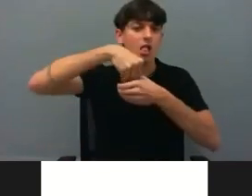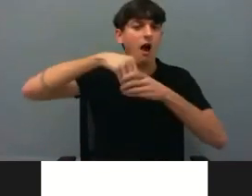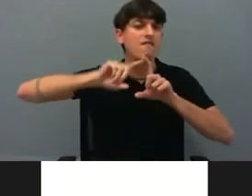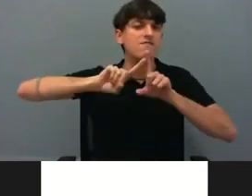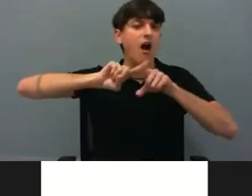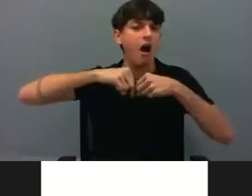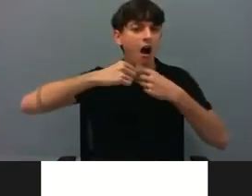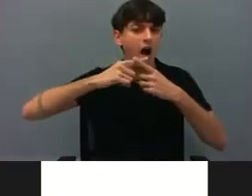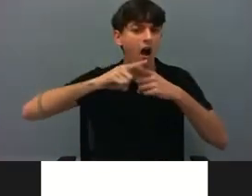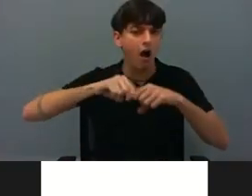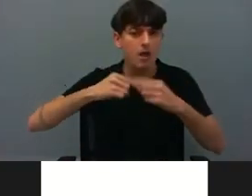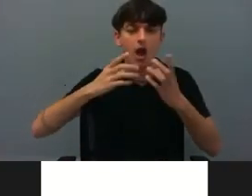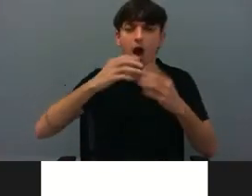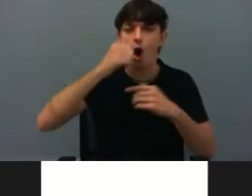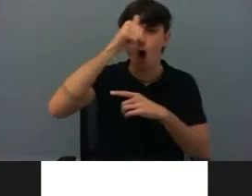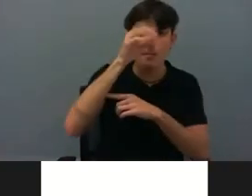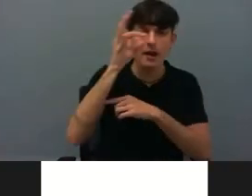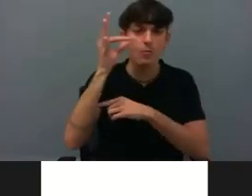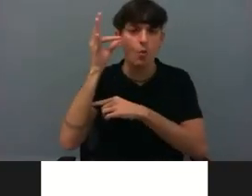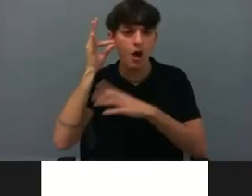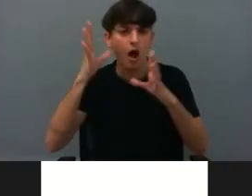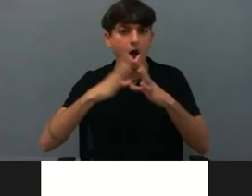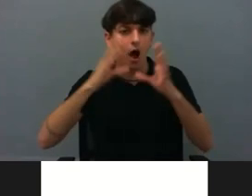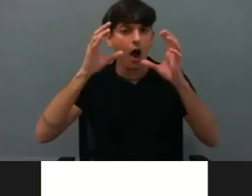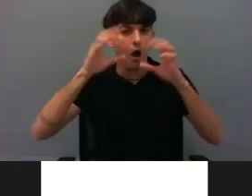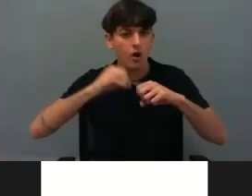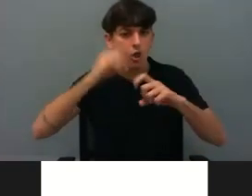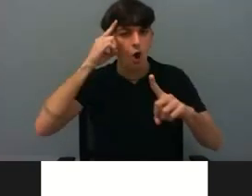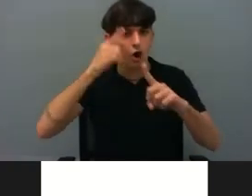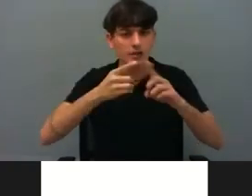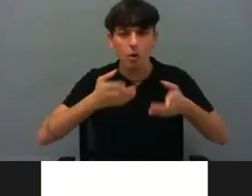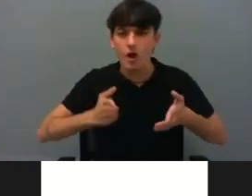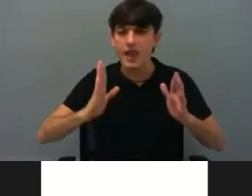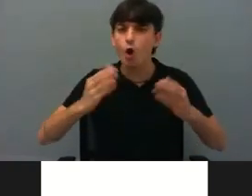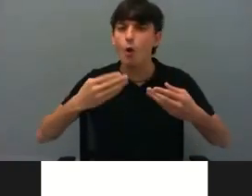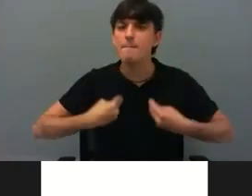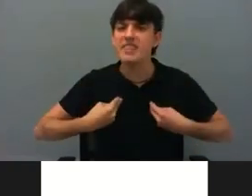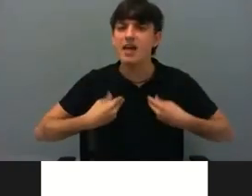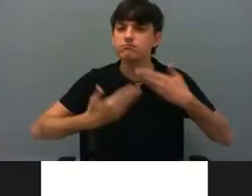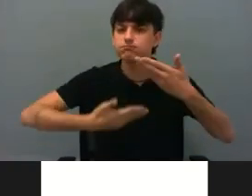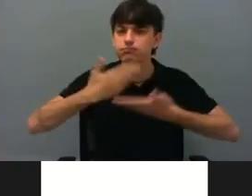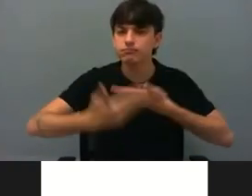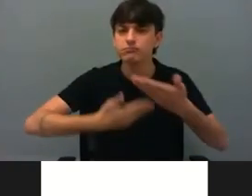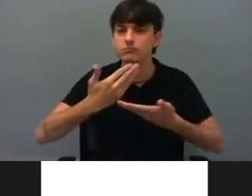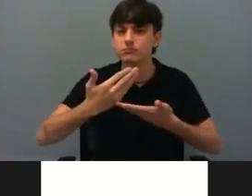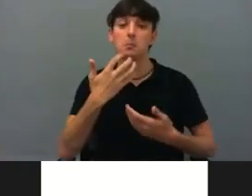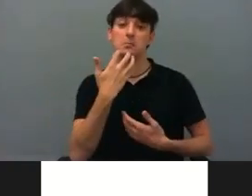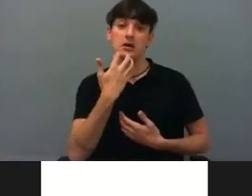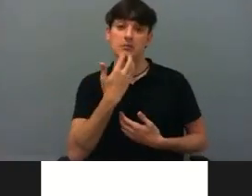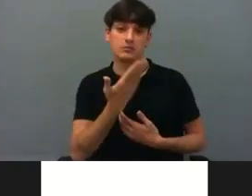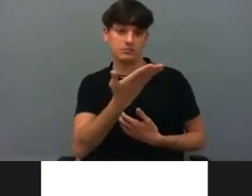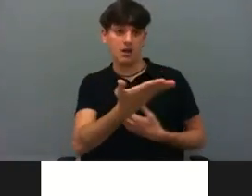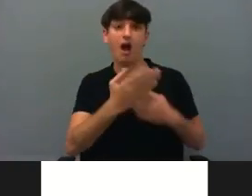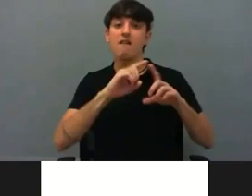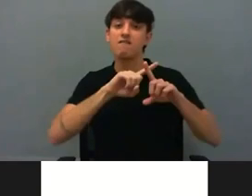hombres y mujeres llegan para poder sacar adelante la vida de sus hijos, en este caso en vuestra familia, los pactos que